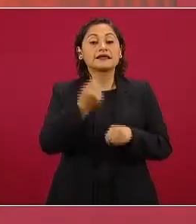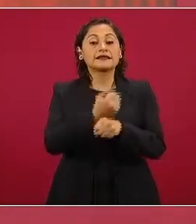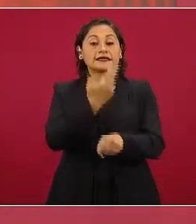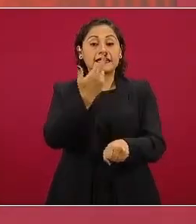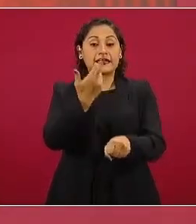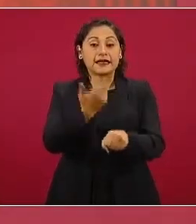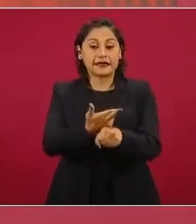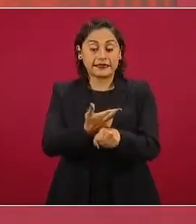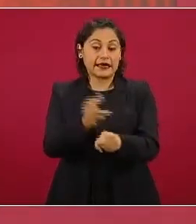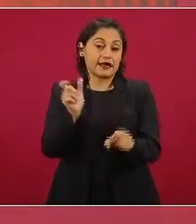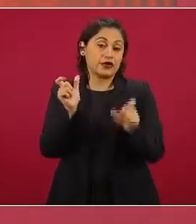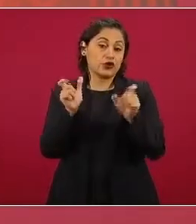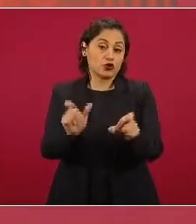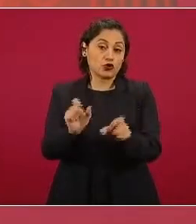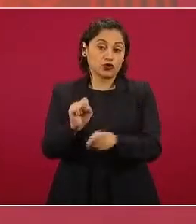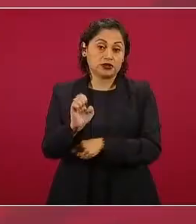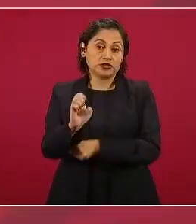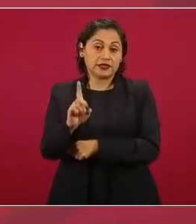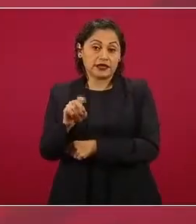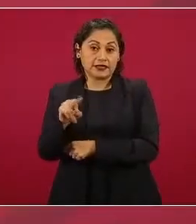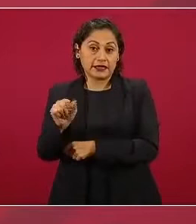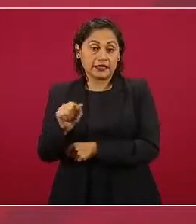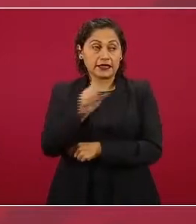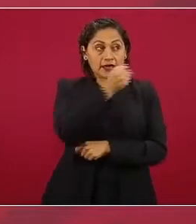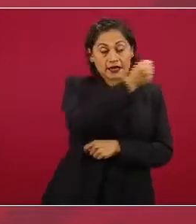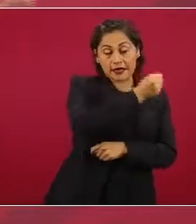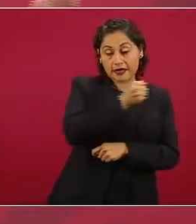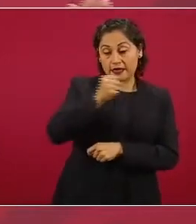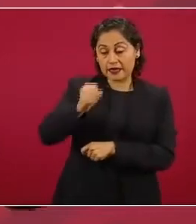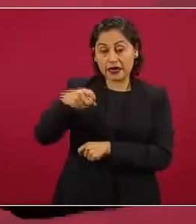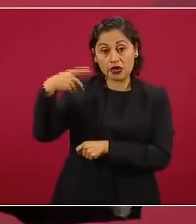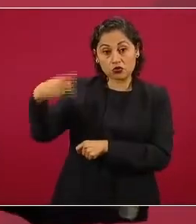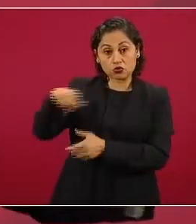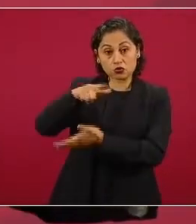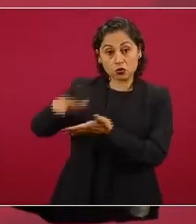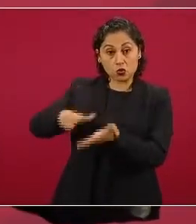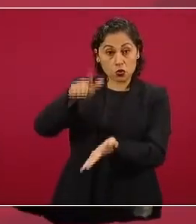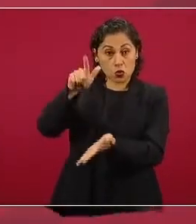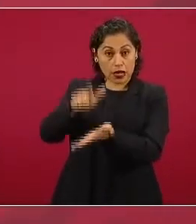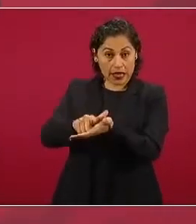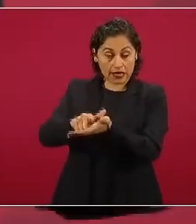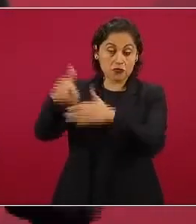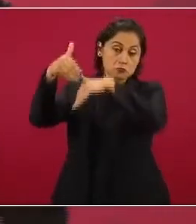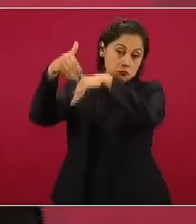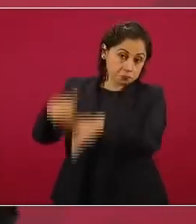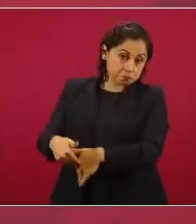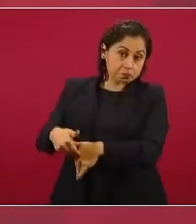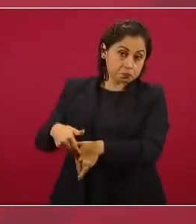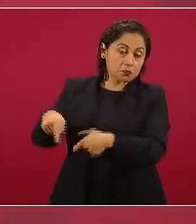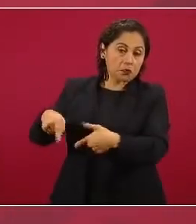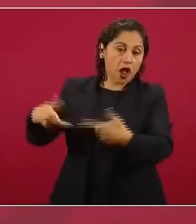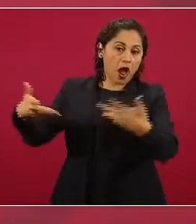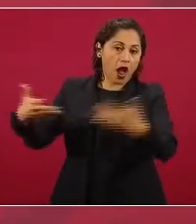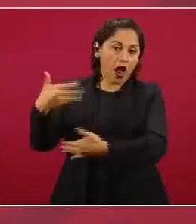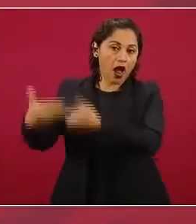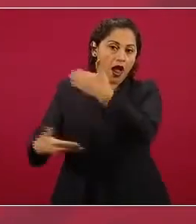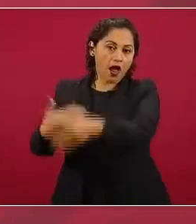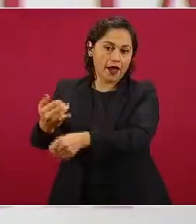la Fiscalía de México, conforme a sus leyes, las que lleve a cabo en primera instancia este